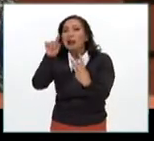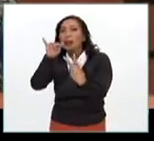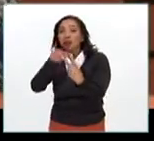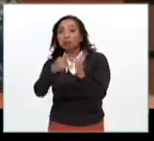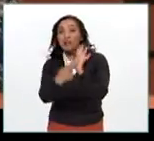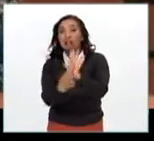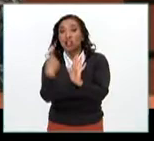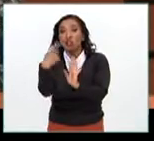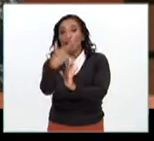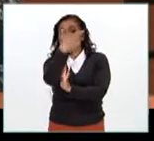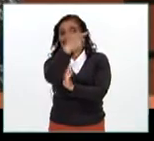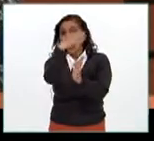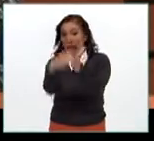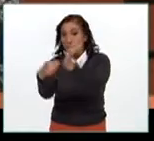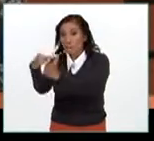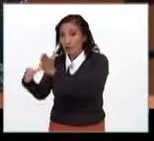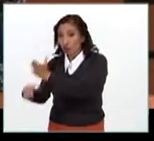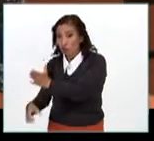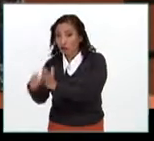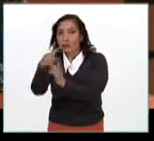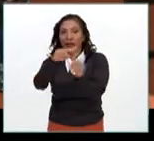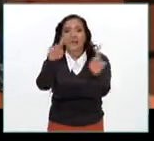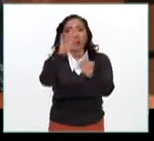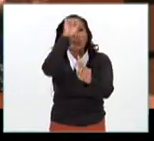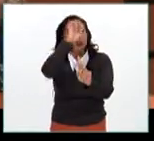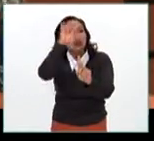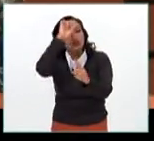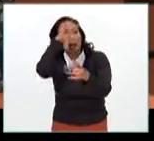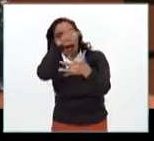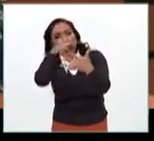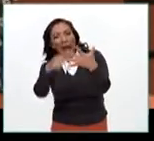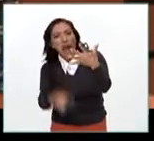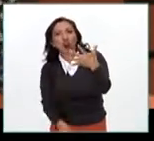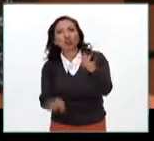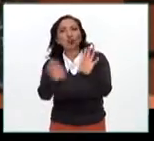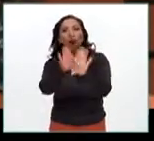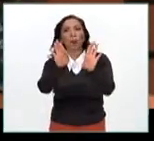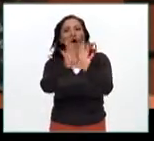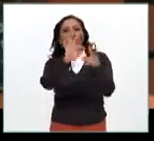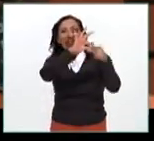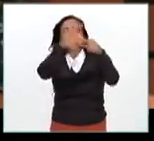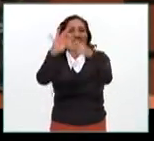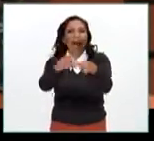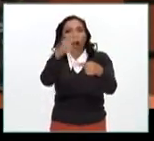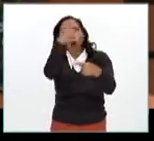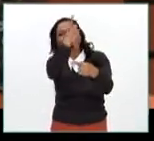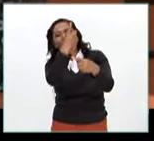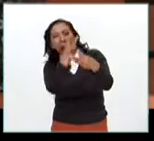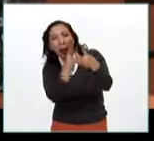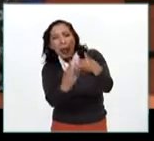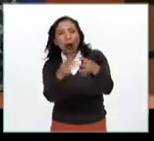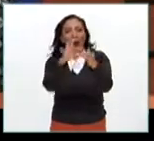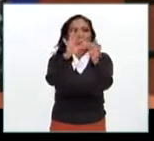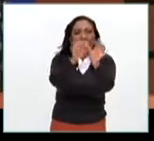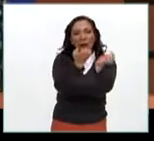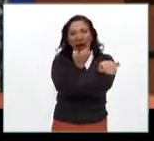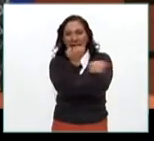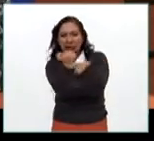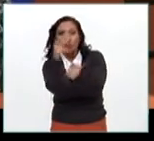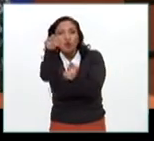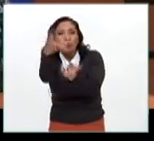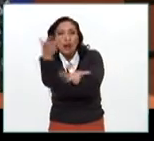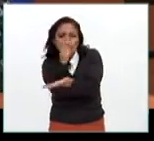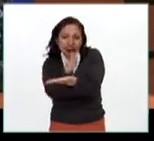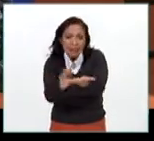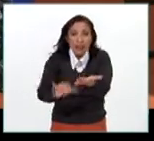Bueno, pues presentarnos a través de 7 capítulos varias recomendaciones, lo hacen a forma de una guía, un manual, y nos van dejando